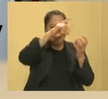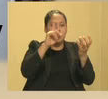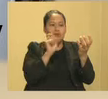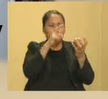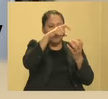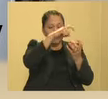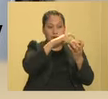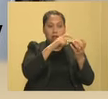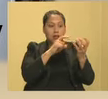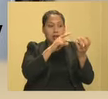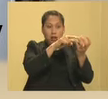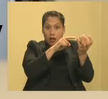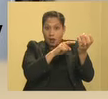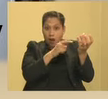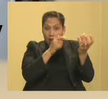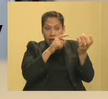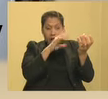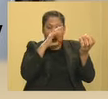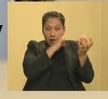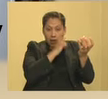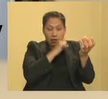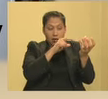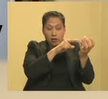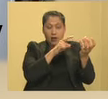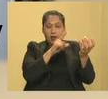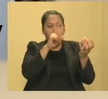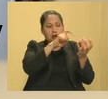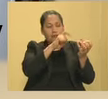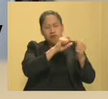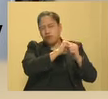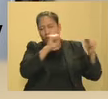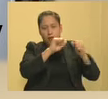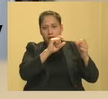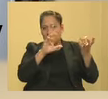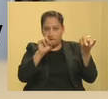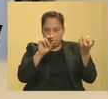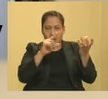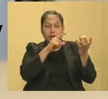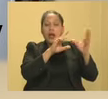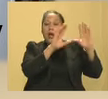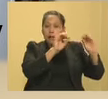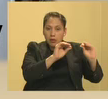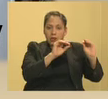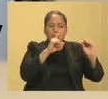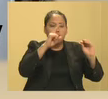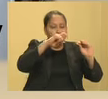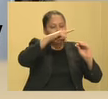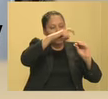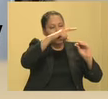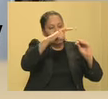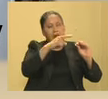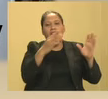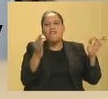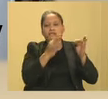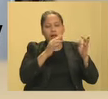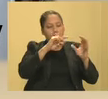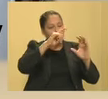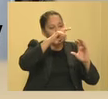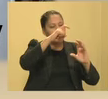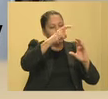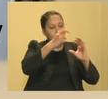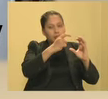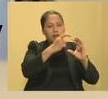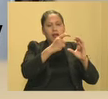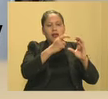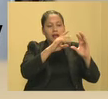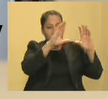cuando están los focos prendidos o calientes, ya que estos pueden estallar. Así que a la hora de hacerlo, tienen que estar fríos y obviamente las